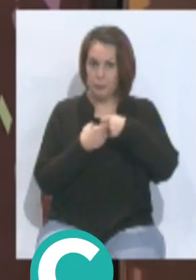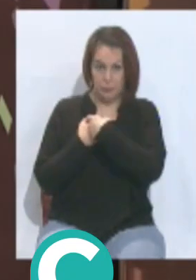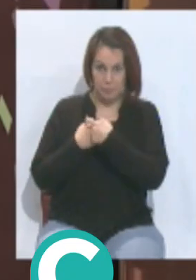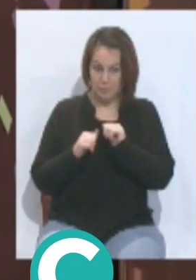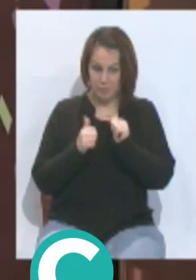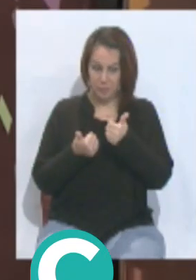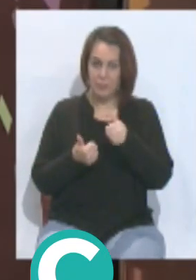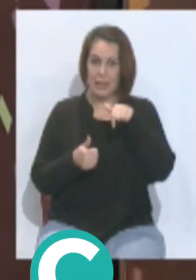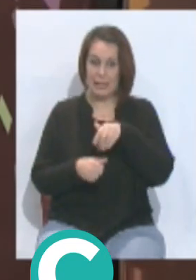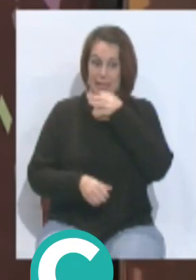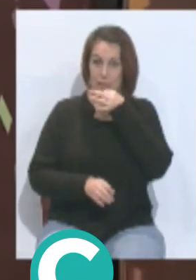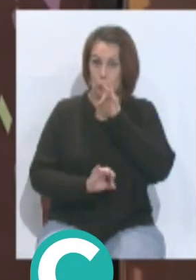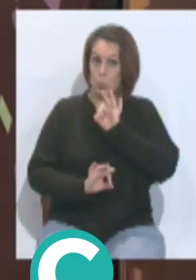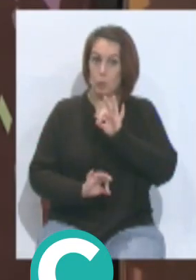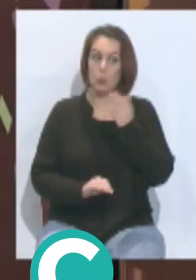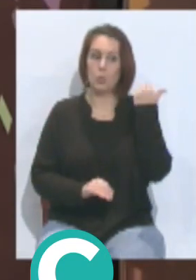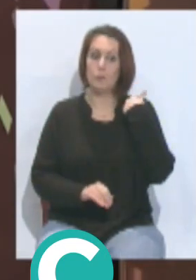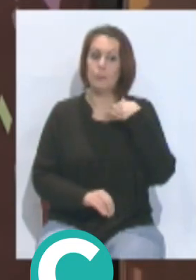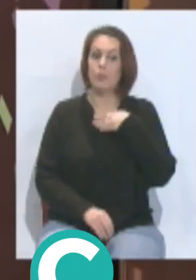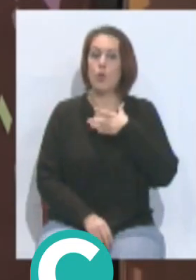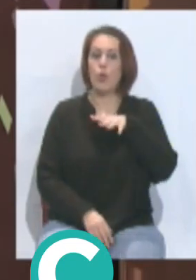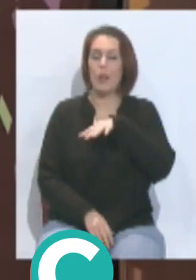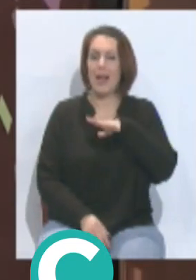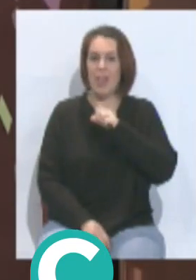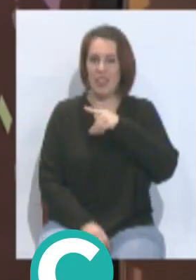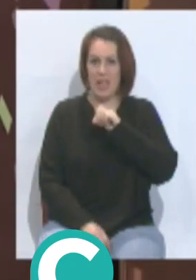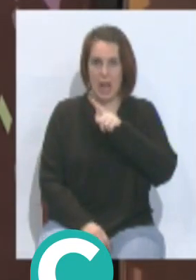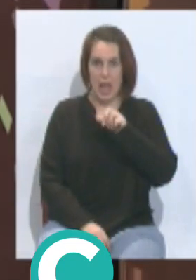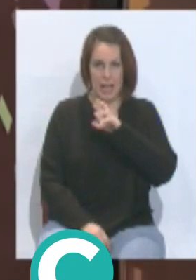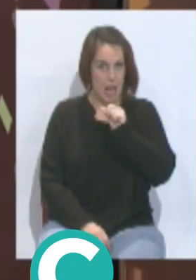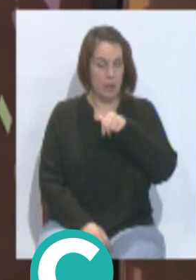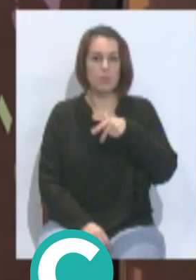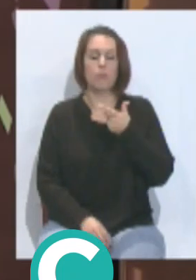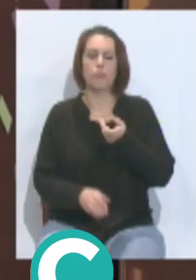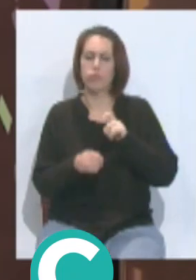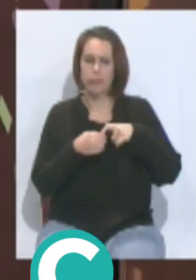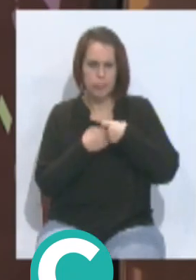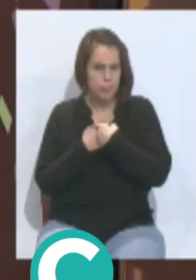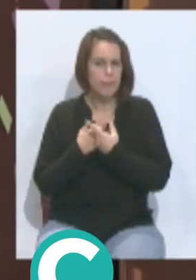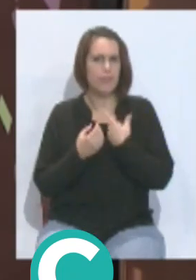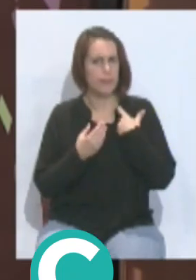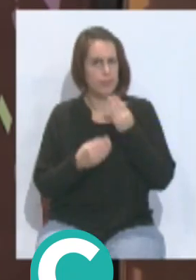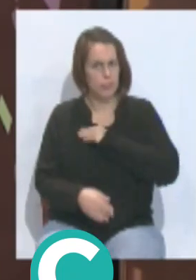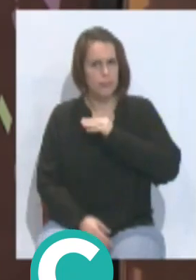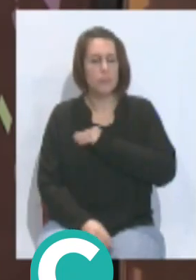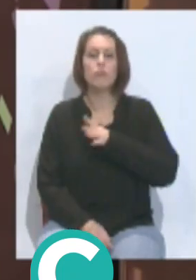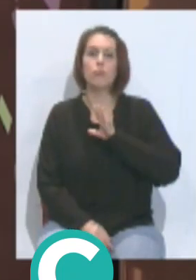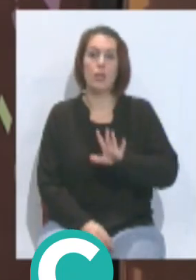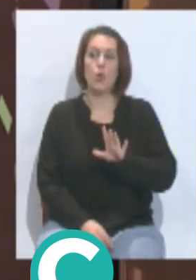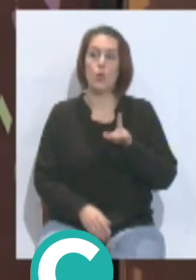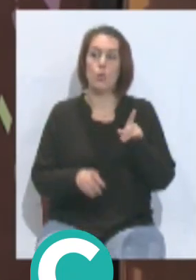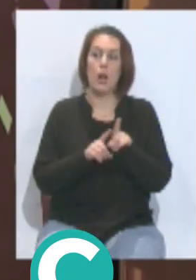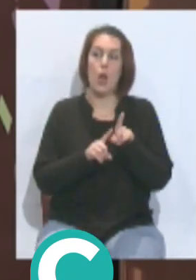han comenzado esta misma tarde en el baluarte de la Candelaria, con bastante asistencia de participantes, pero que todavía no